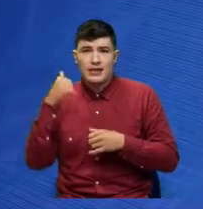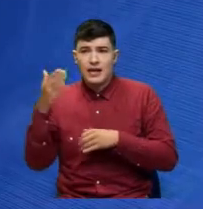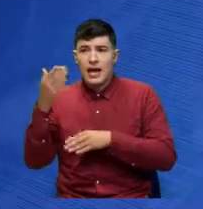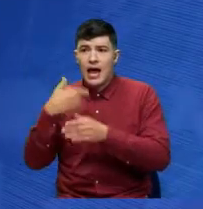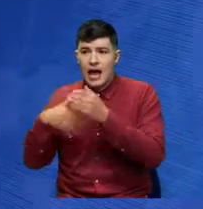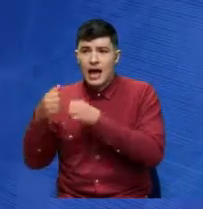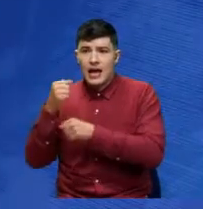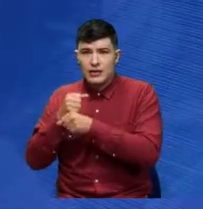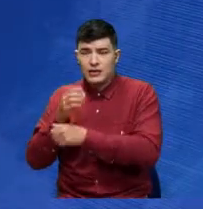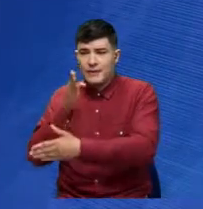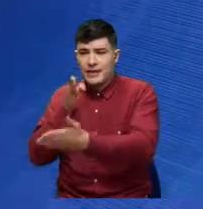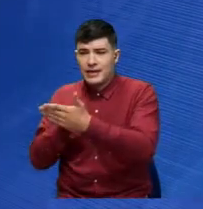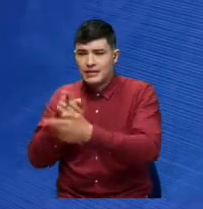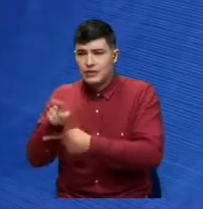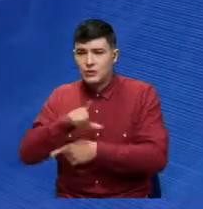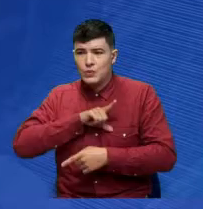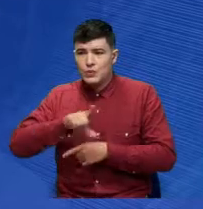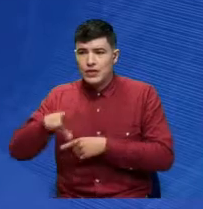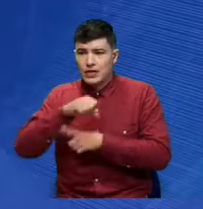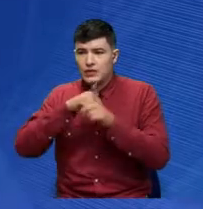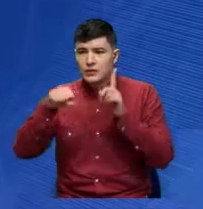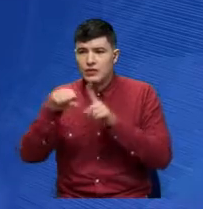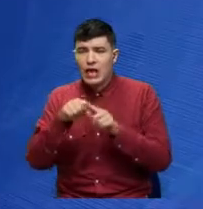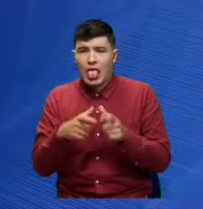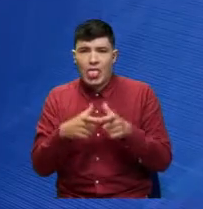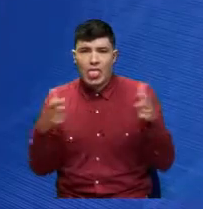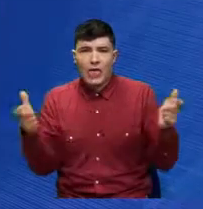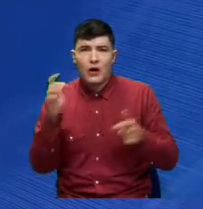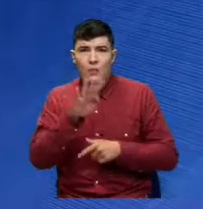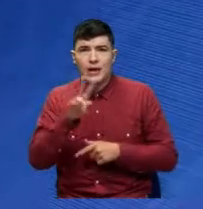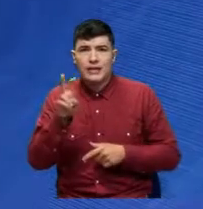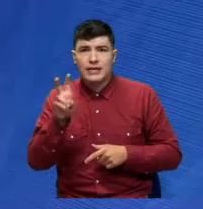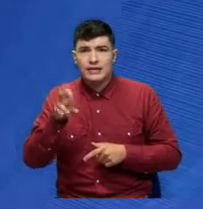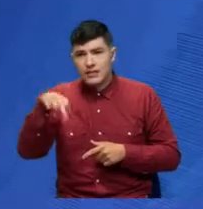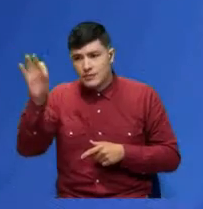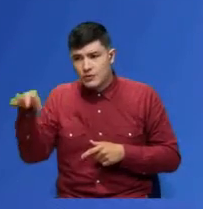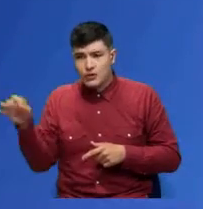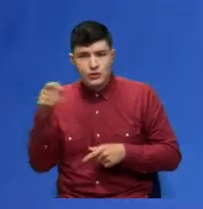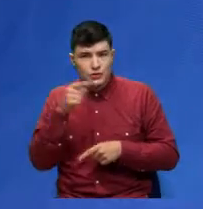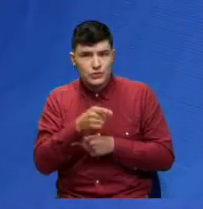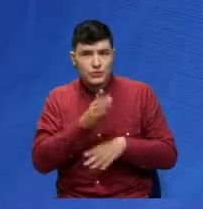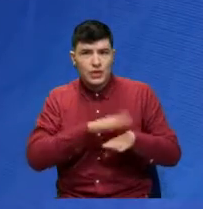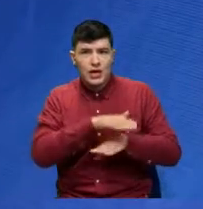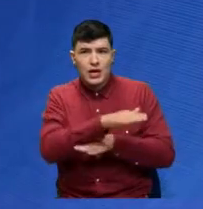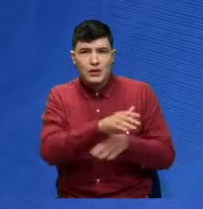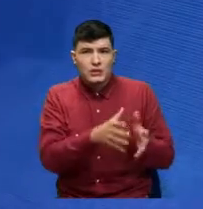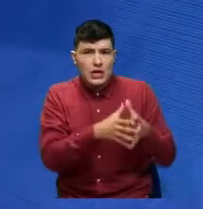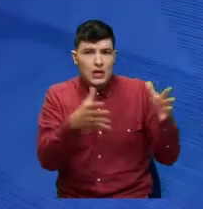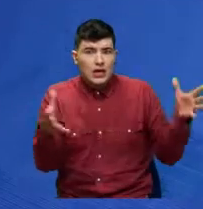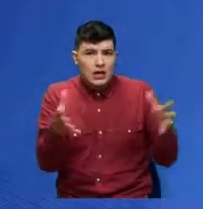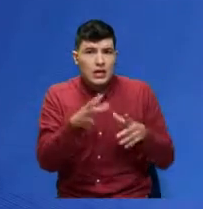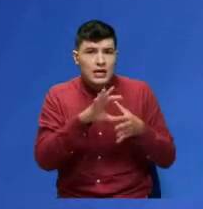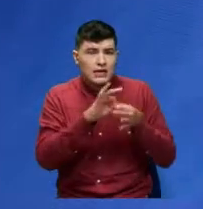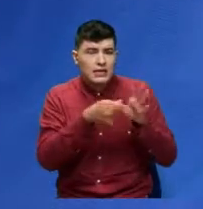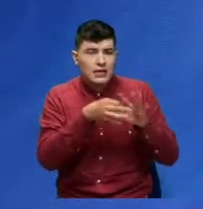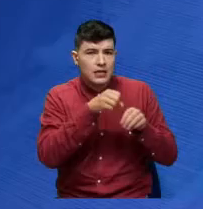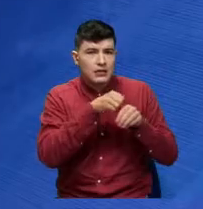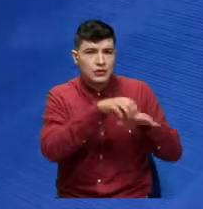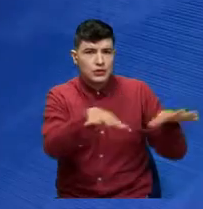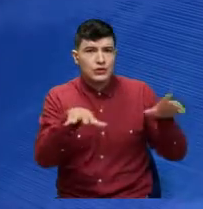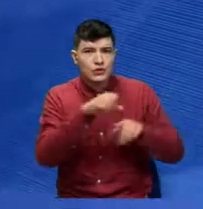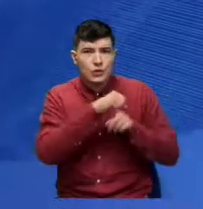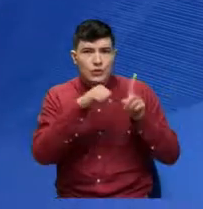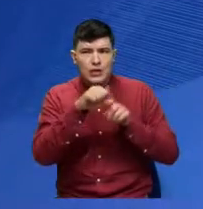amenazas a líderes sociales han aumentado en un 47%. Esto, por supuesto, generó una polémica en redes sociales. Por una parte, hay quienes le